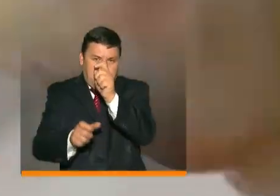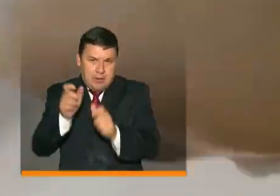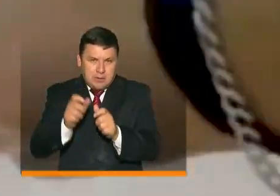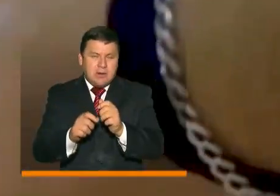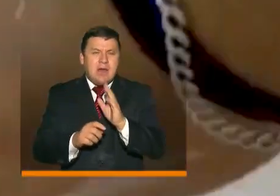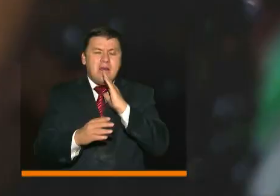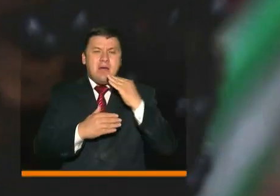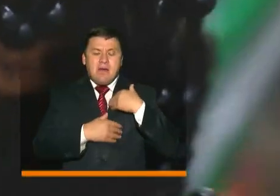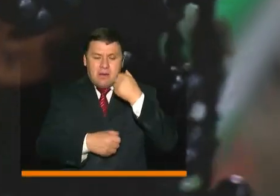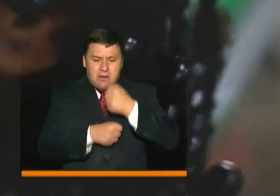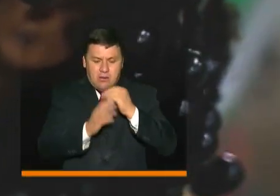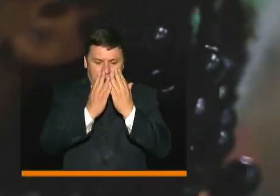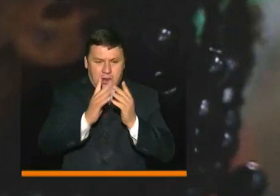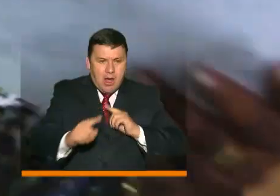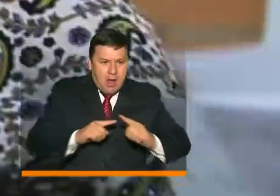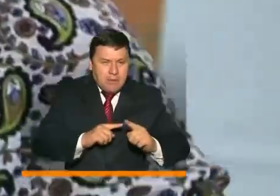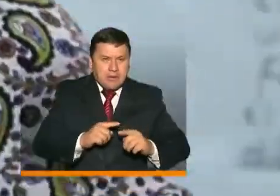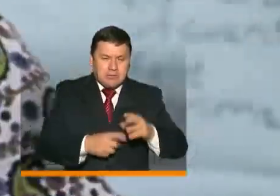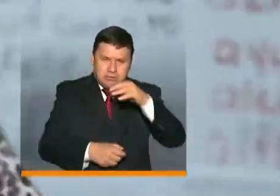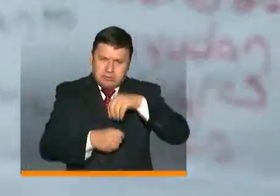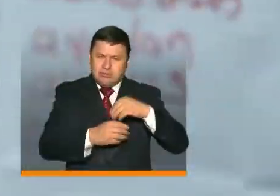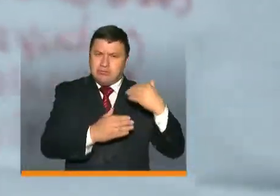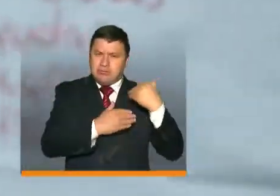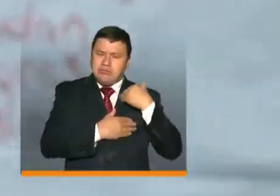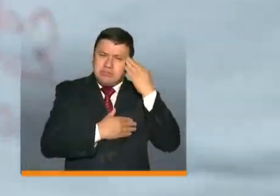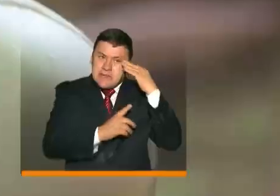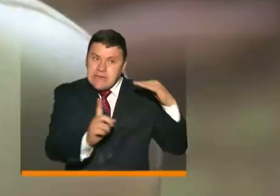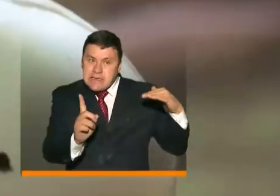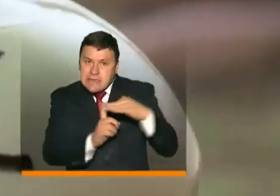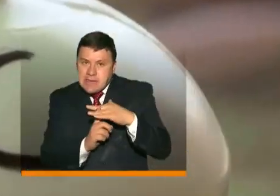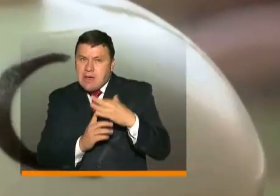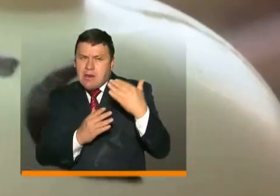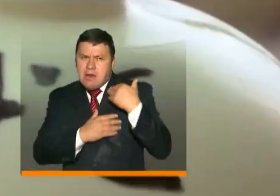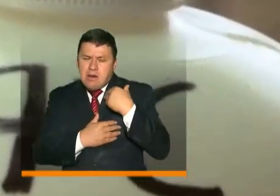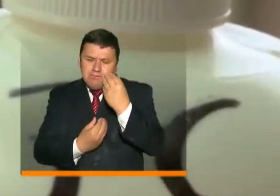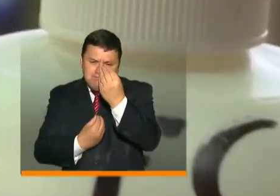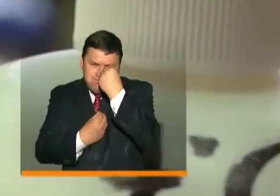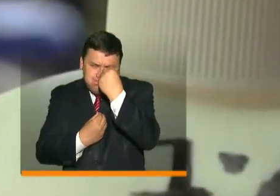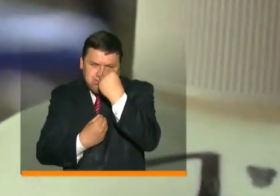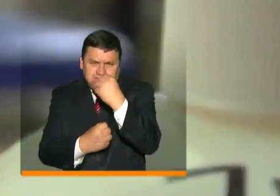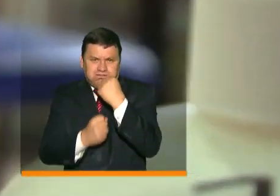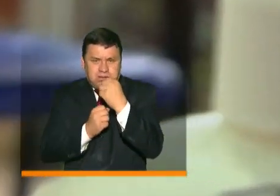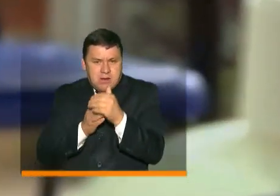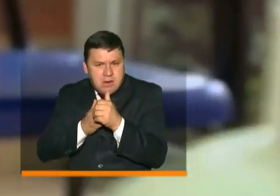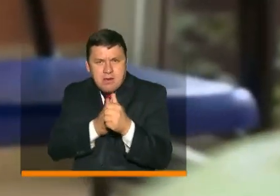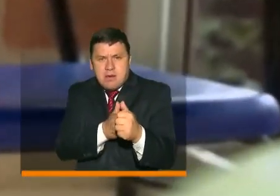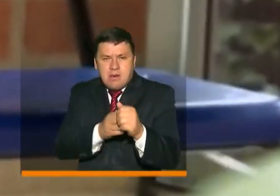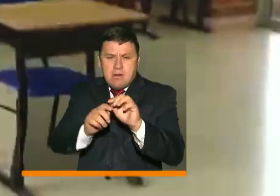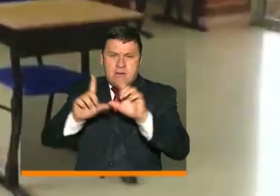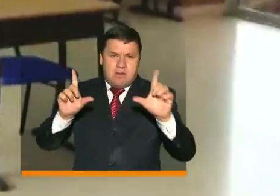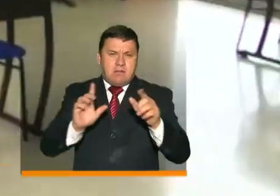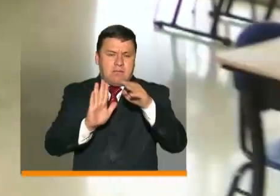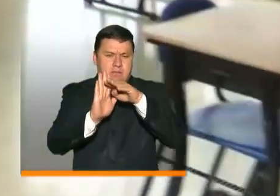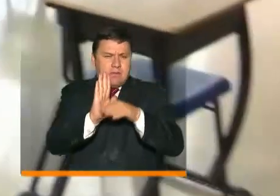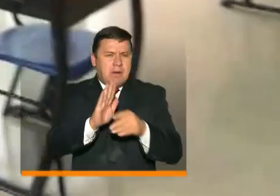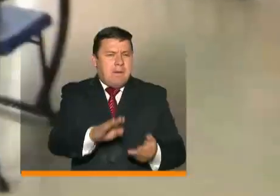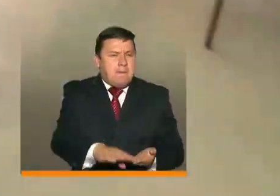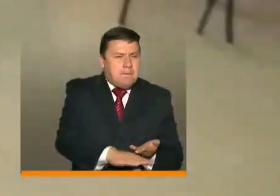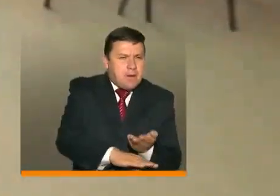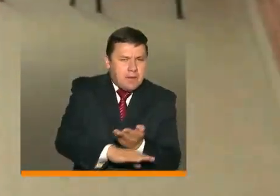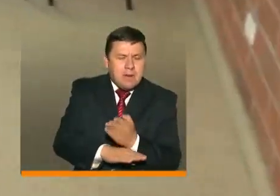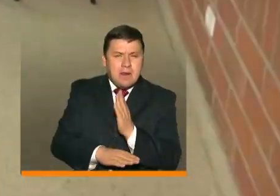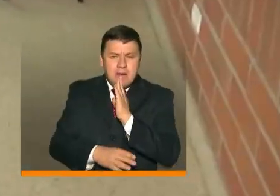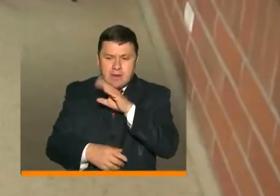personal administrativo y estudiantes, de acuerdo a factores de riesgos, y brinda una guía de preparación e implementación de medidas a considerar por